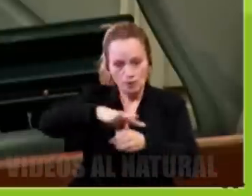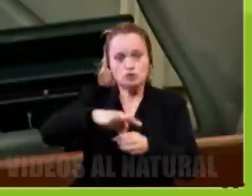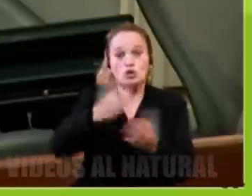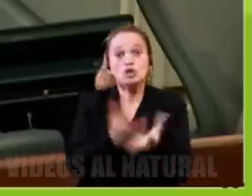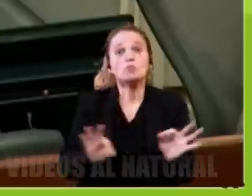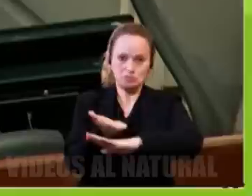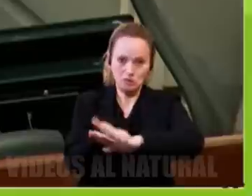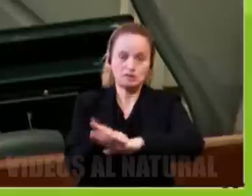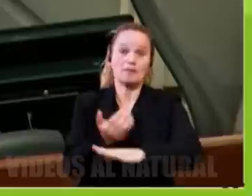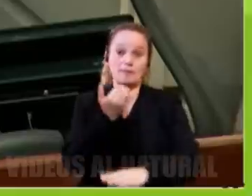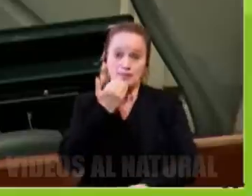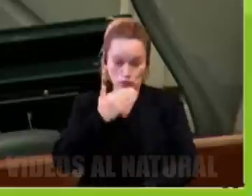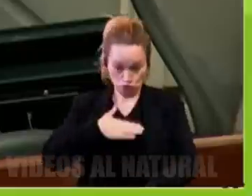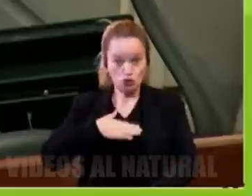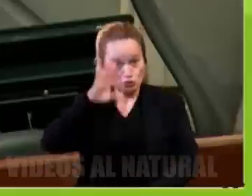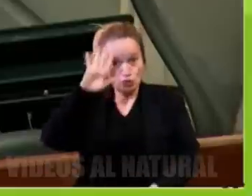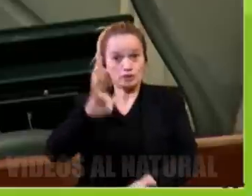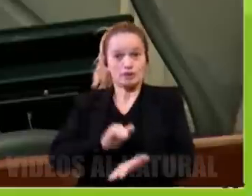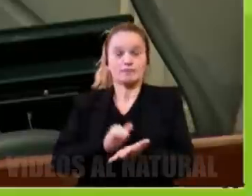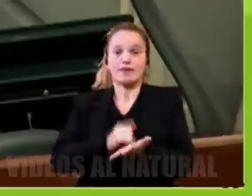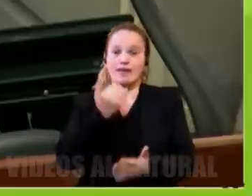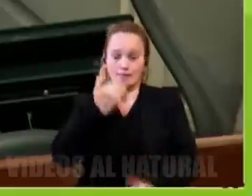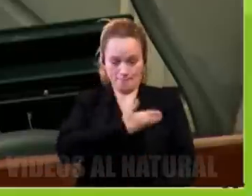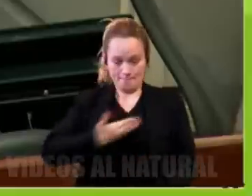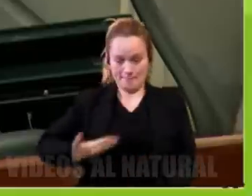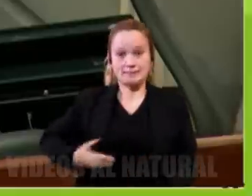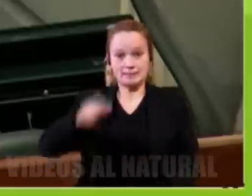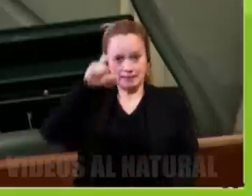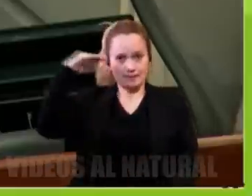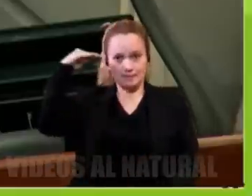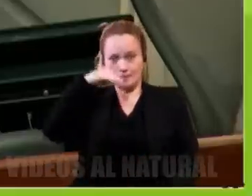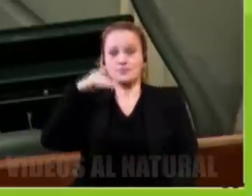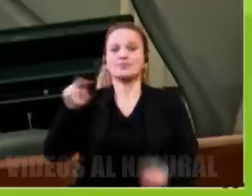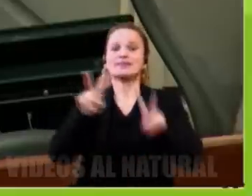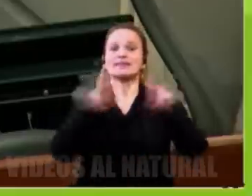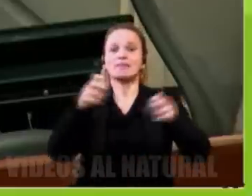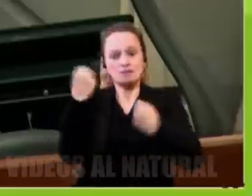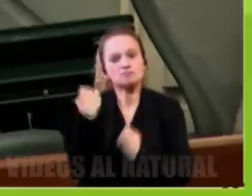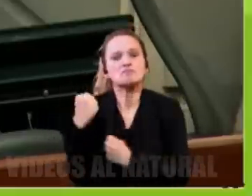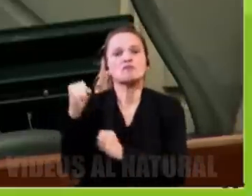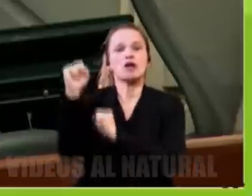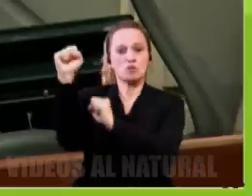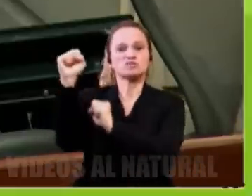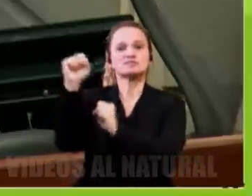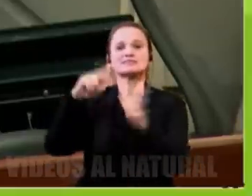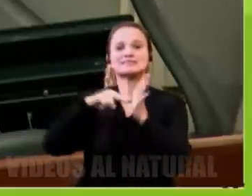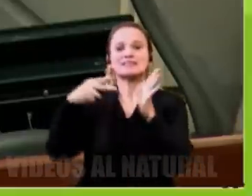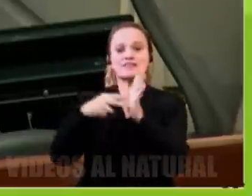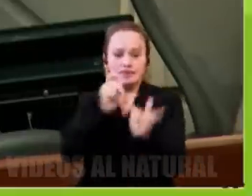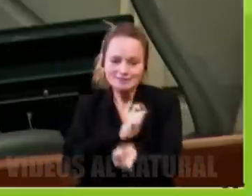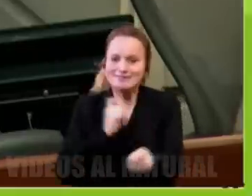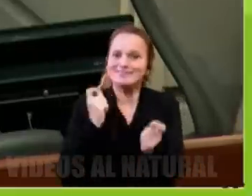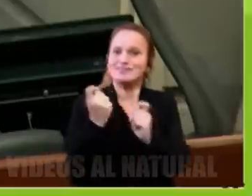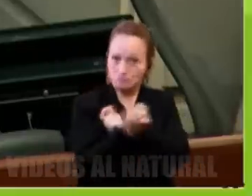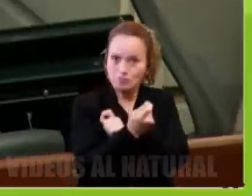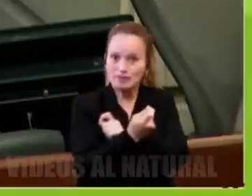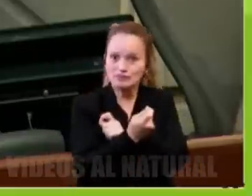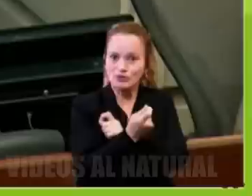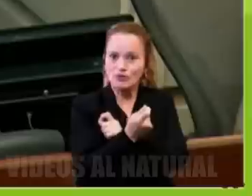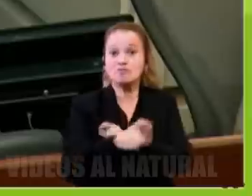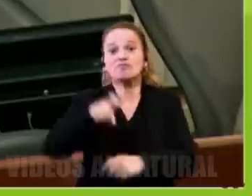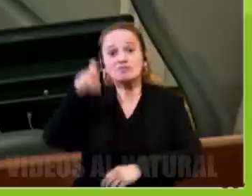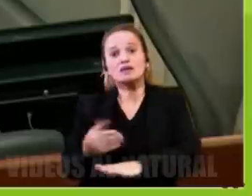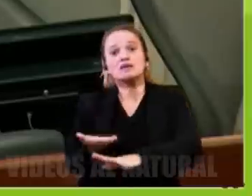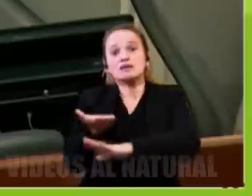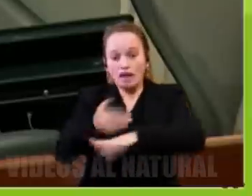razón contundente. Yo creo que cuando el presidente Petro habla de la revolución, quiere decir de la transformación, de